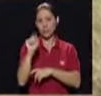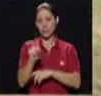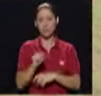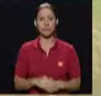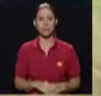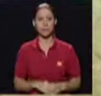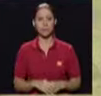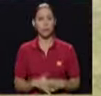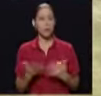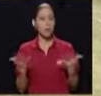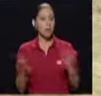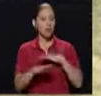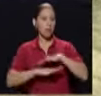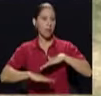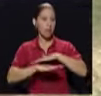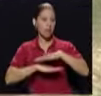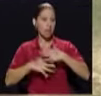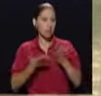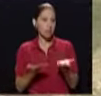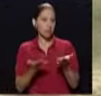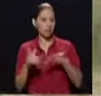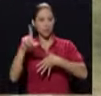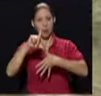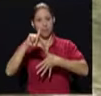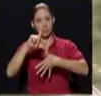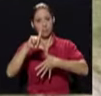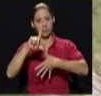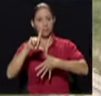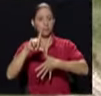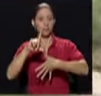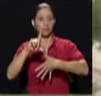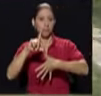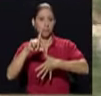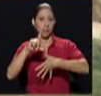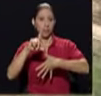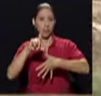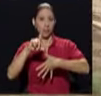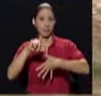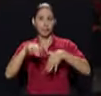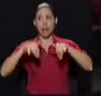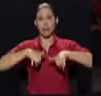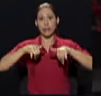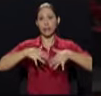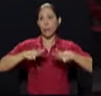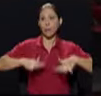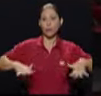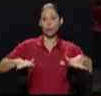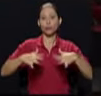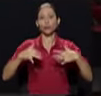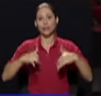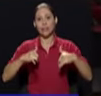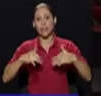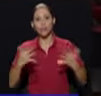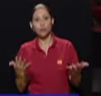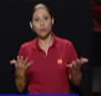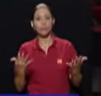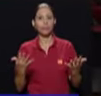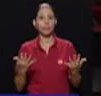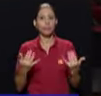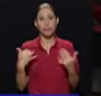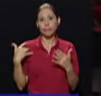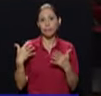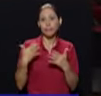estas y otras interrogantes. Bueno, básicamente América Latina, aquí estamos, donde